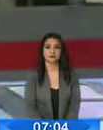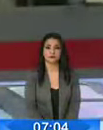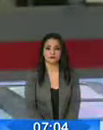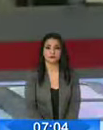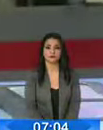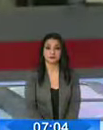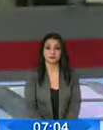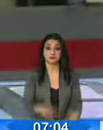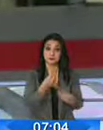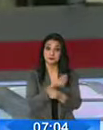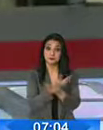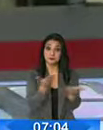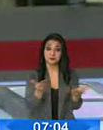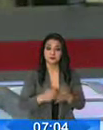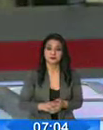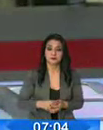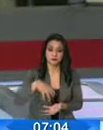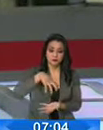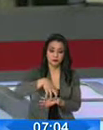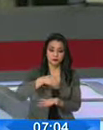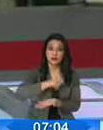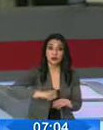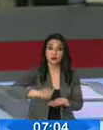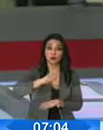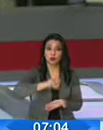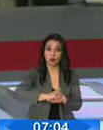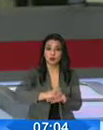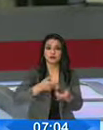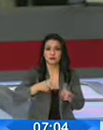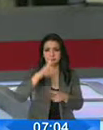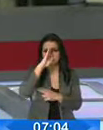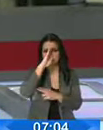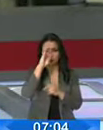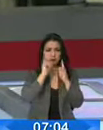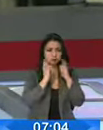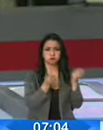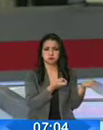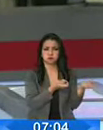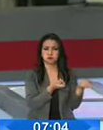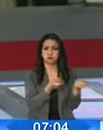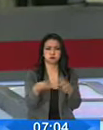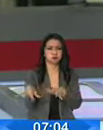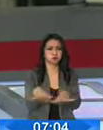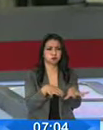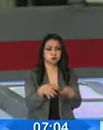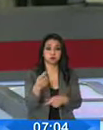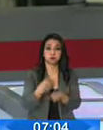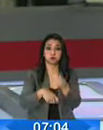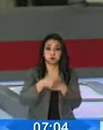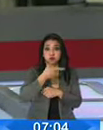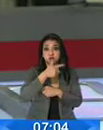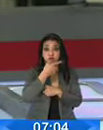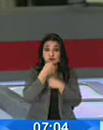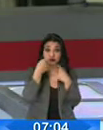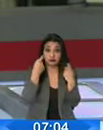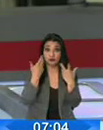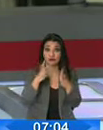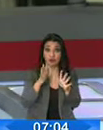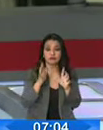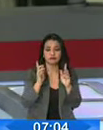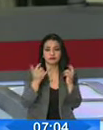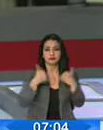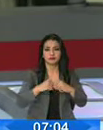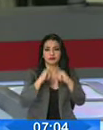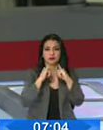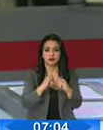Vamos a contarles que en la provincia de La Soay se desarrollaron varios operativos de control para evitar la venta de licor artesanal. Durante las operaciones